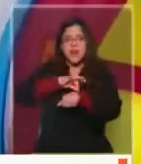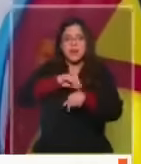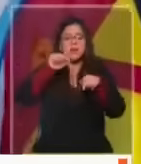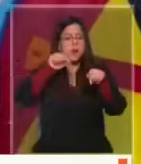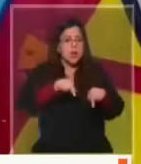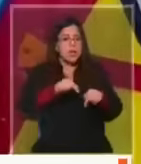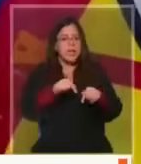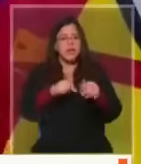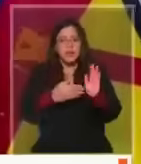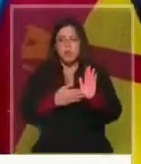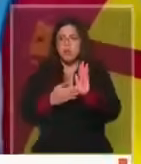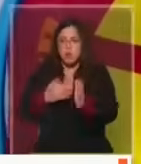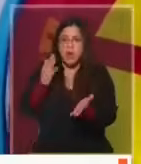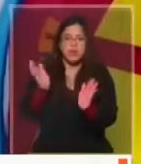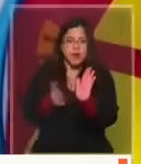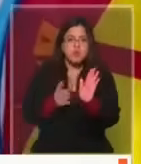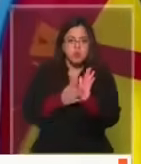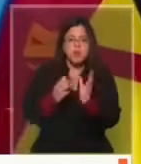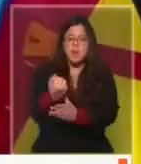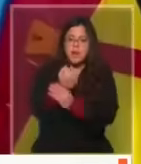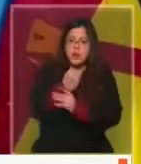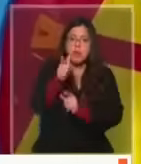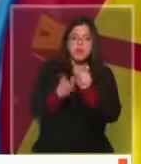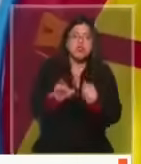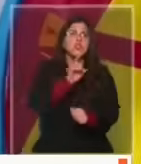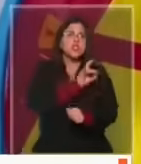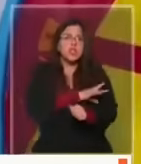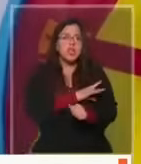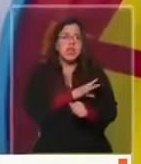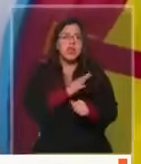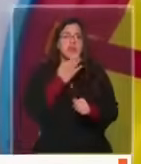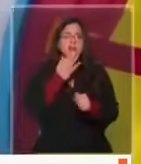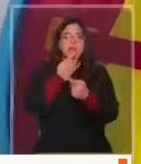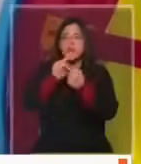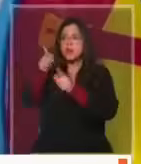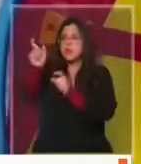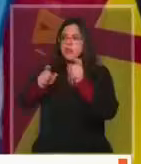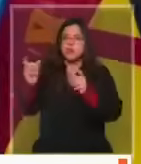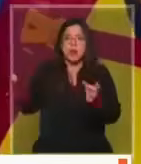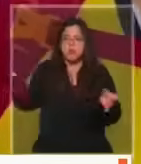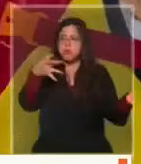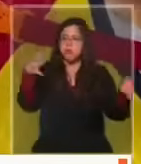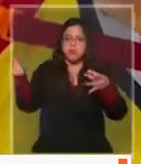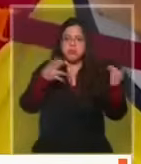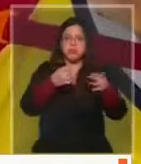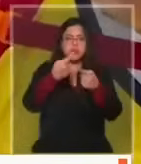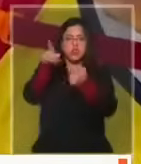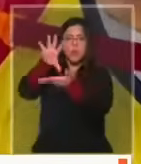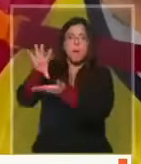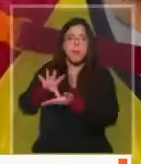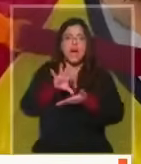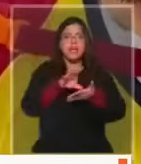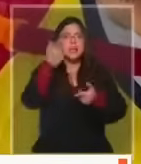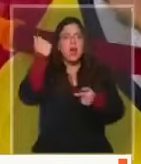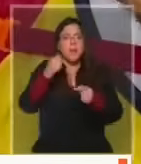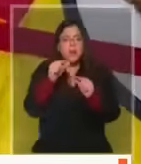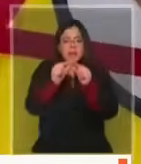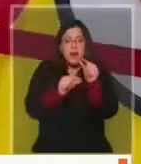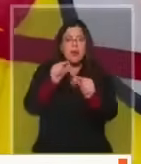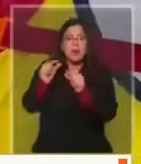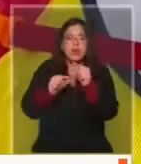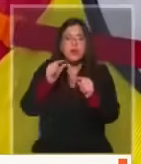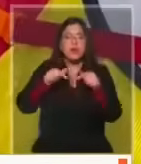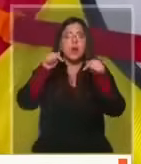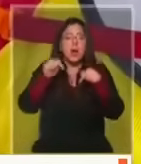pueblo chileno. Algunos aportes también fuera de Chile llegaron, pero solamente granitos de arena. Aquí no hubo